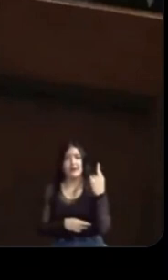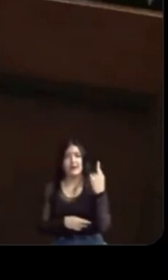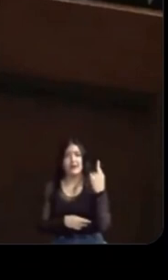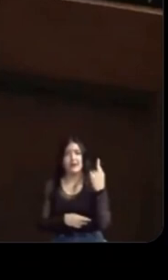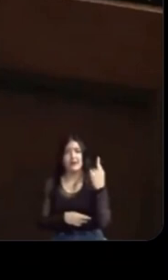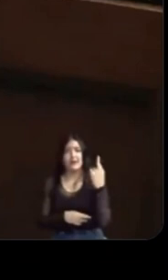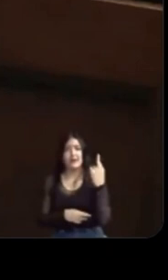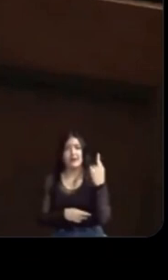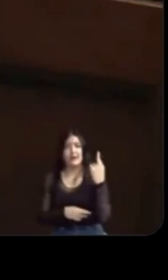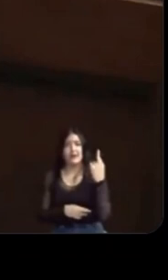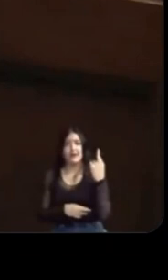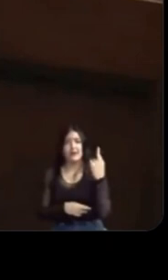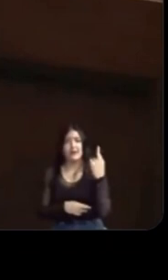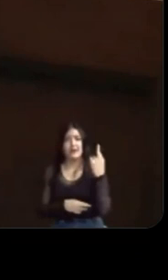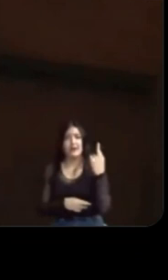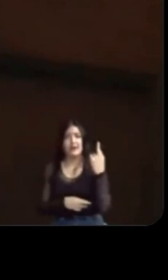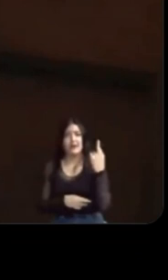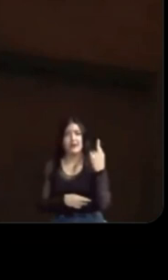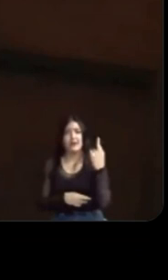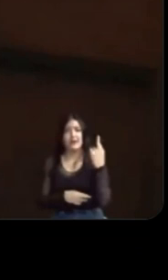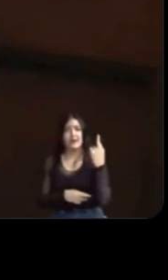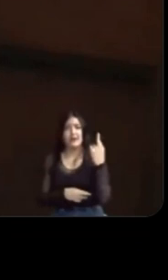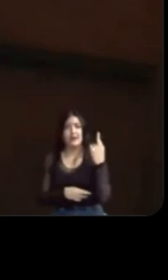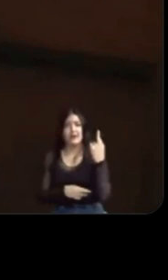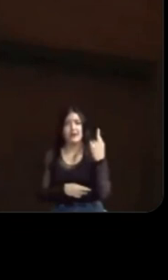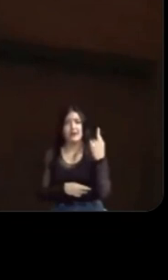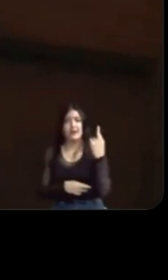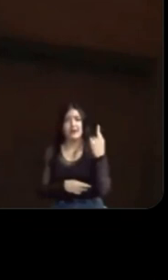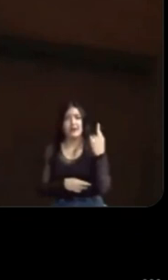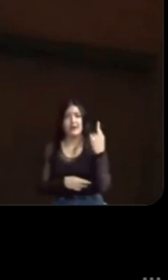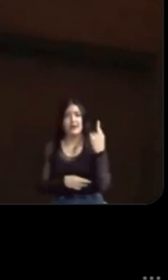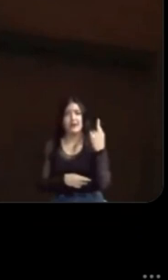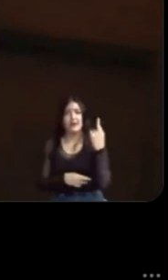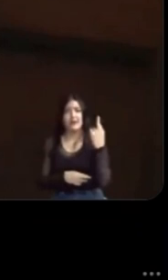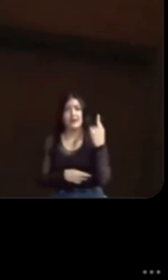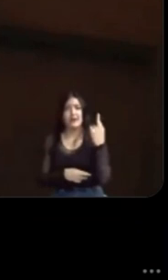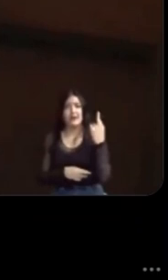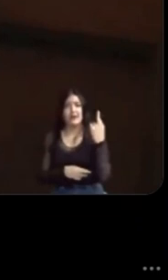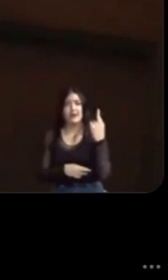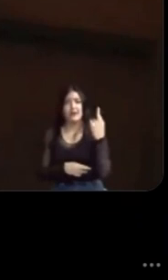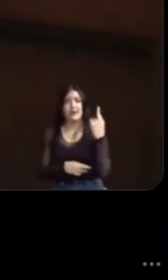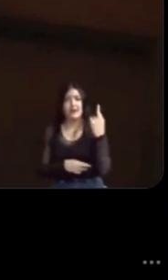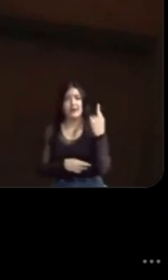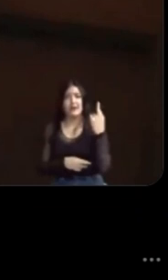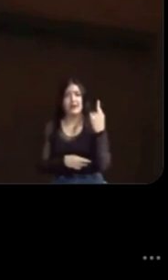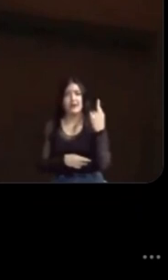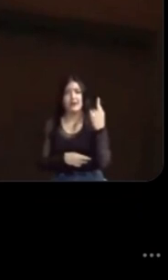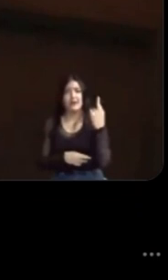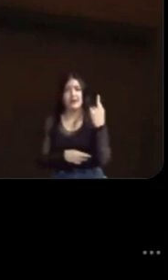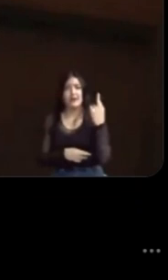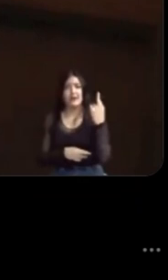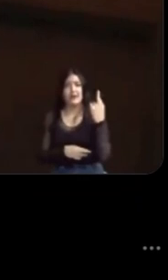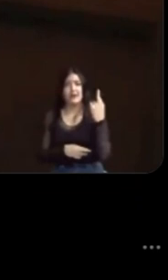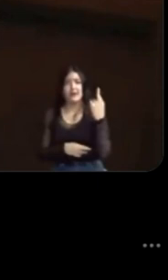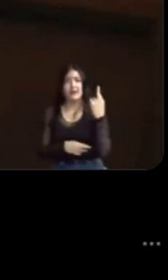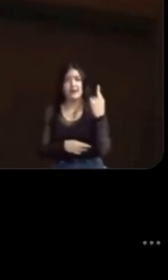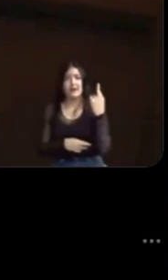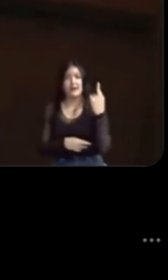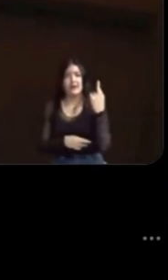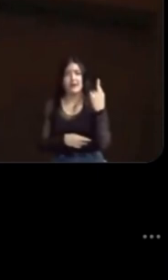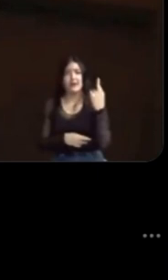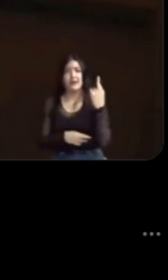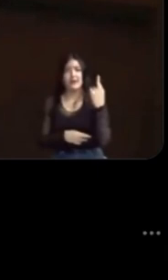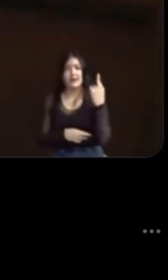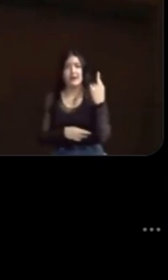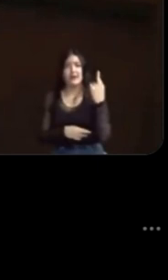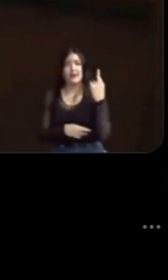estamos viviendo. Quiero poner en contexto, colegas, lo que está pasando en Israel. El ataque terrorista de Hamás en contra de Israel